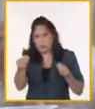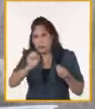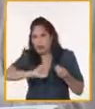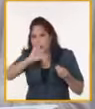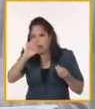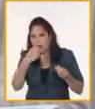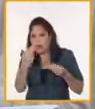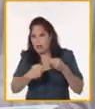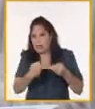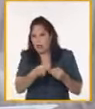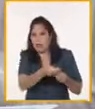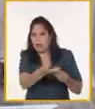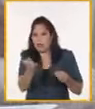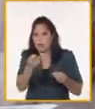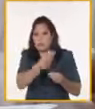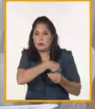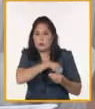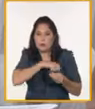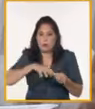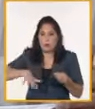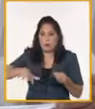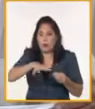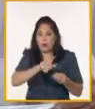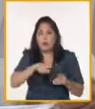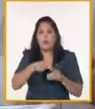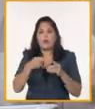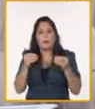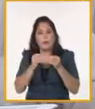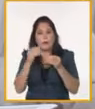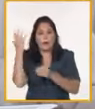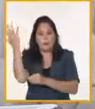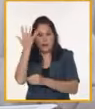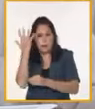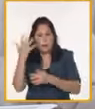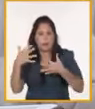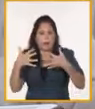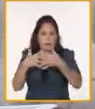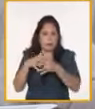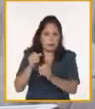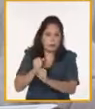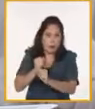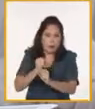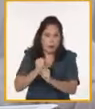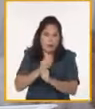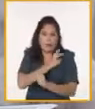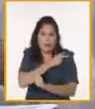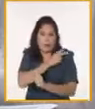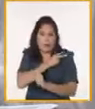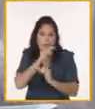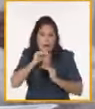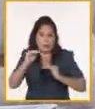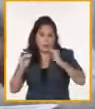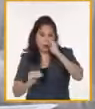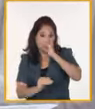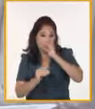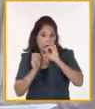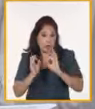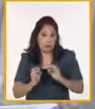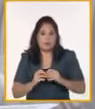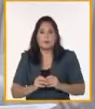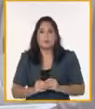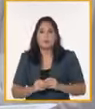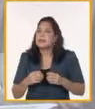distribuirlas en toda la sociedad pero también con el entorno con el compañero con el trabajador con el jefe con el subordinado es el